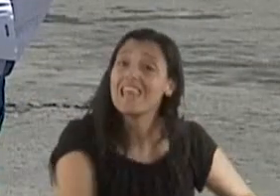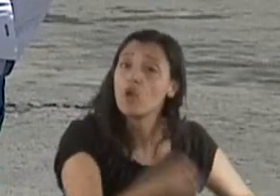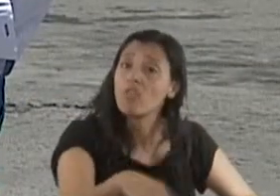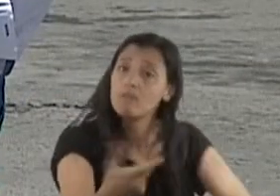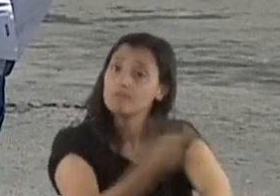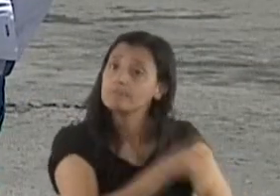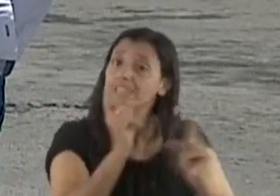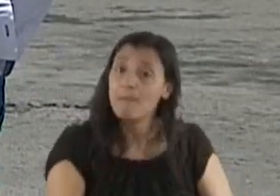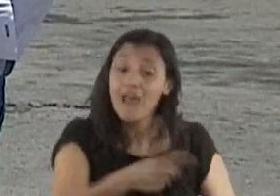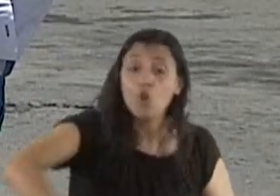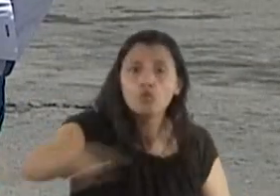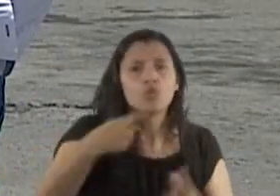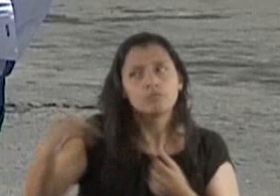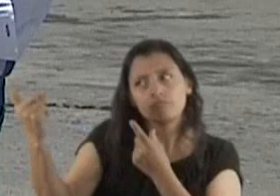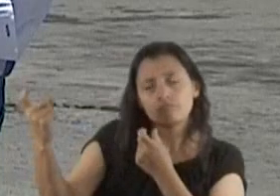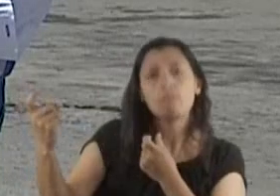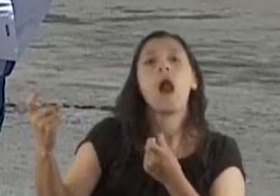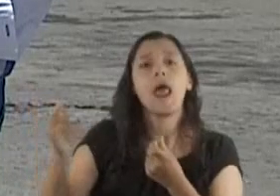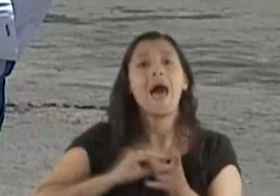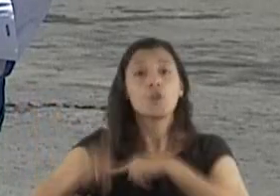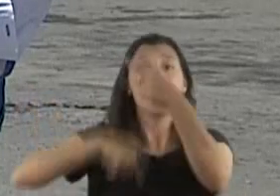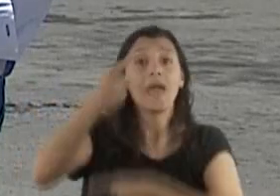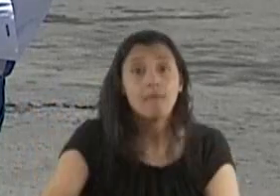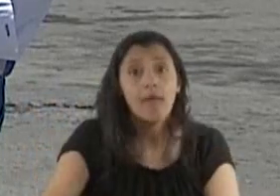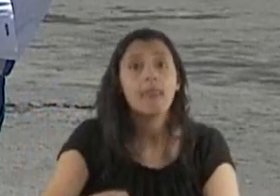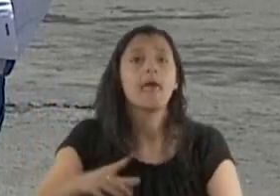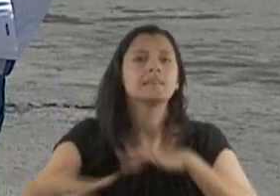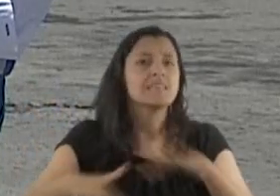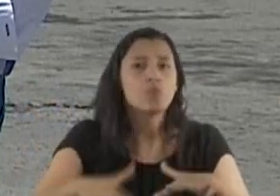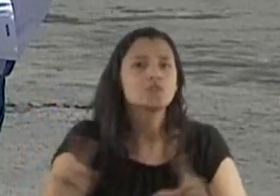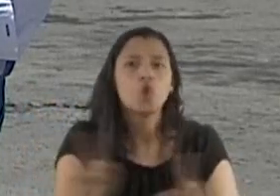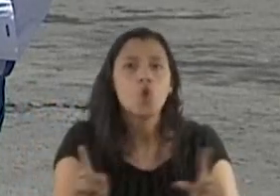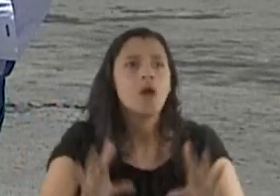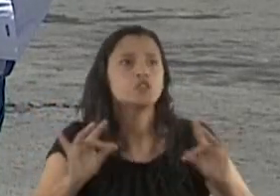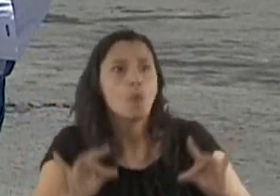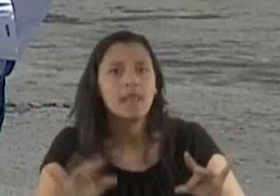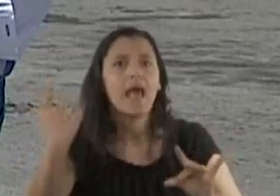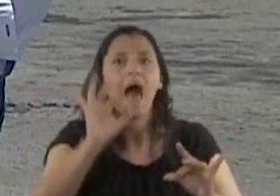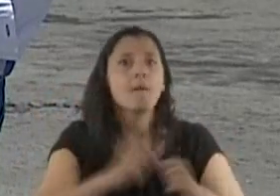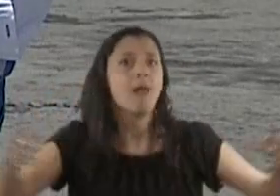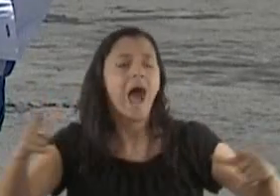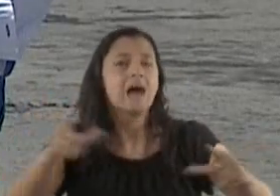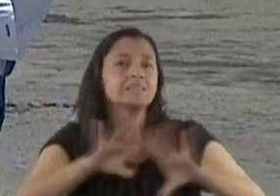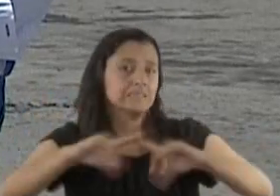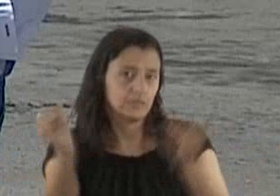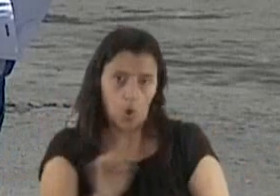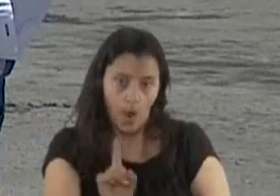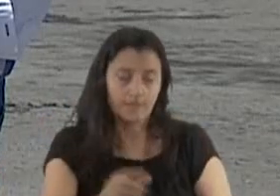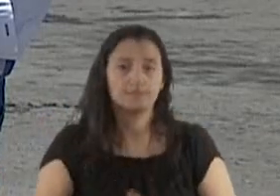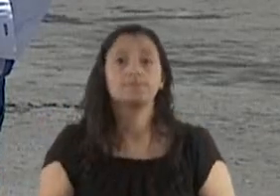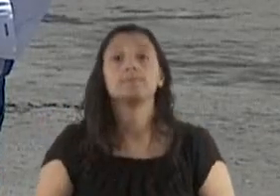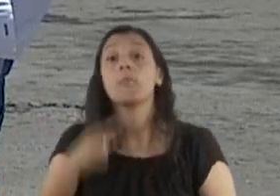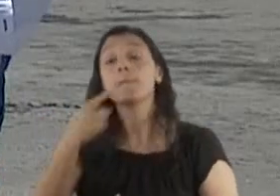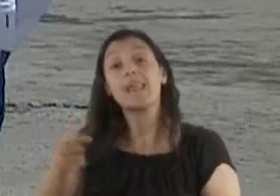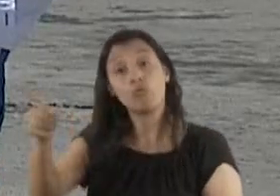eso para que marzo no se encuentre en una situación que no haga que aumenten los casos finalmente preguntarle al